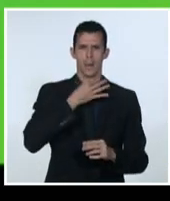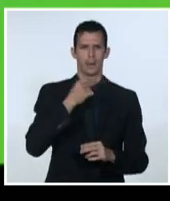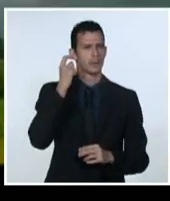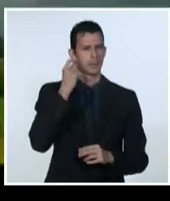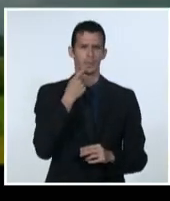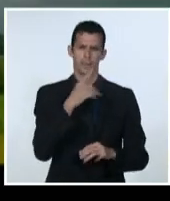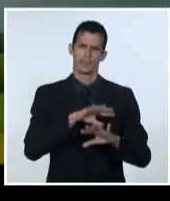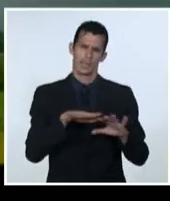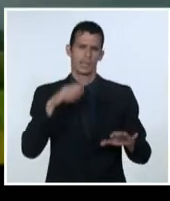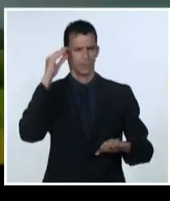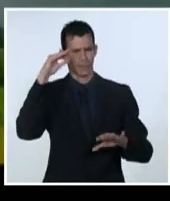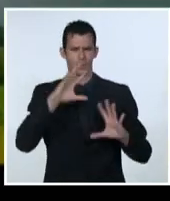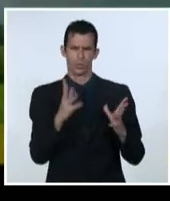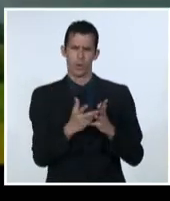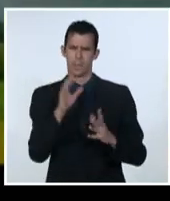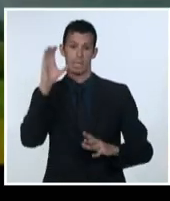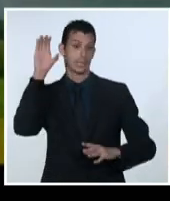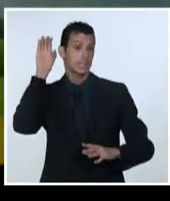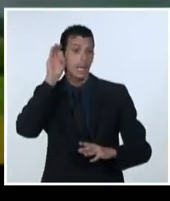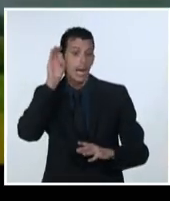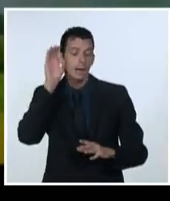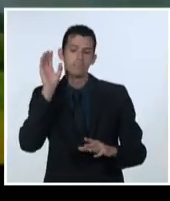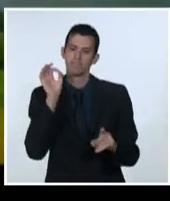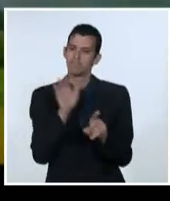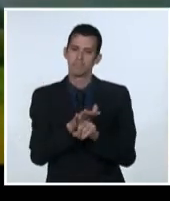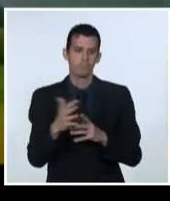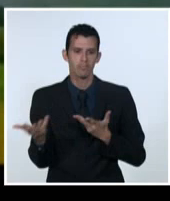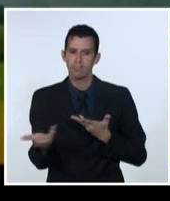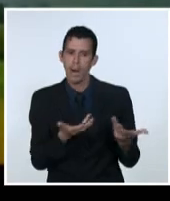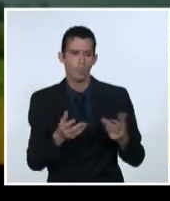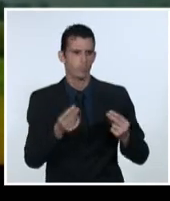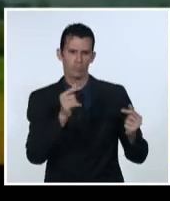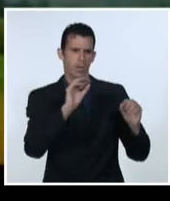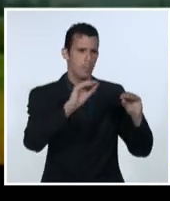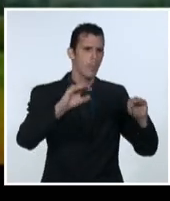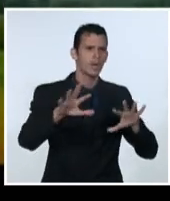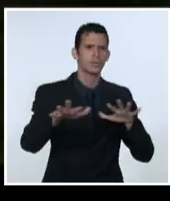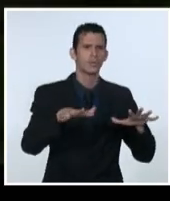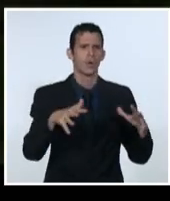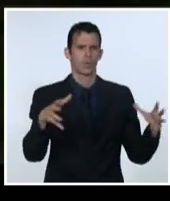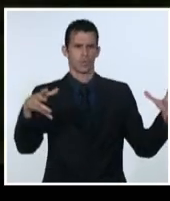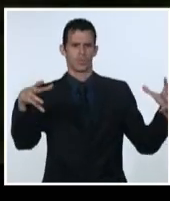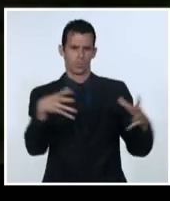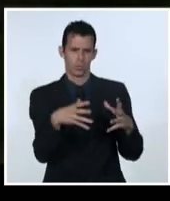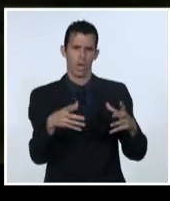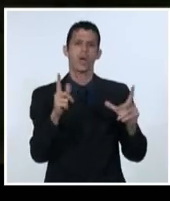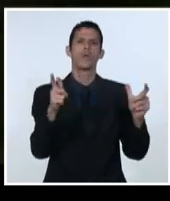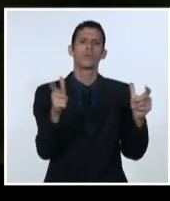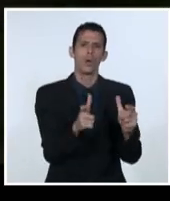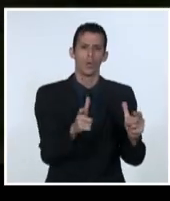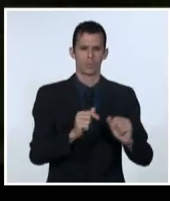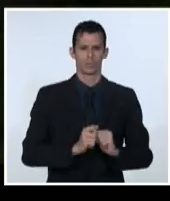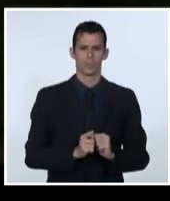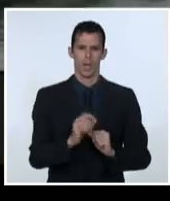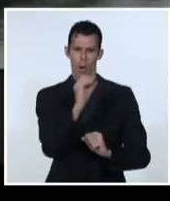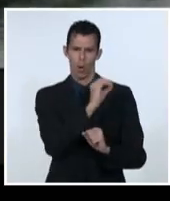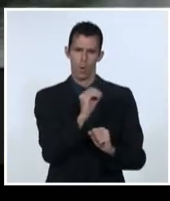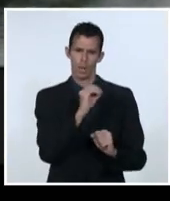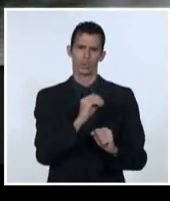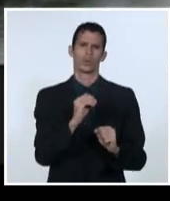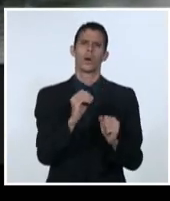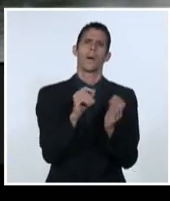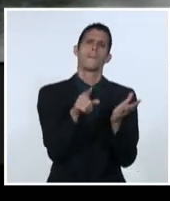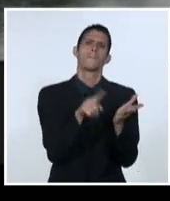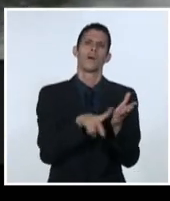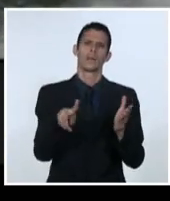intensas lluvias tal y como establece procedimiento país se realizó la reunión de orientación con el consejo de la administración y los directores municipales con